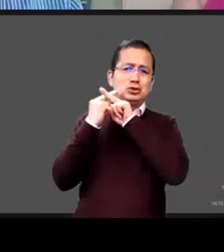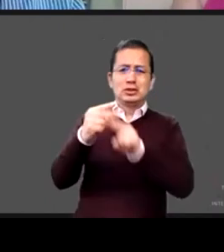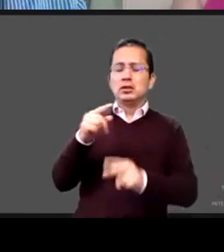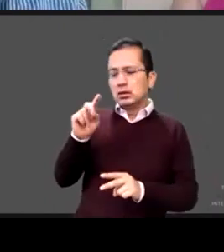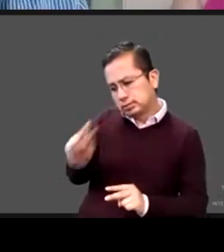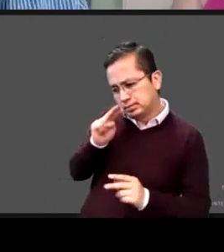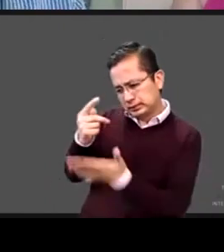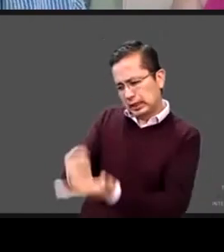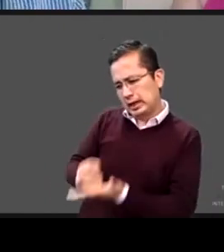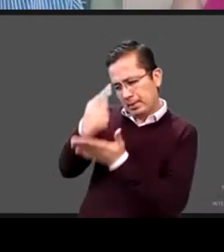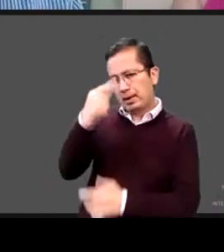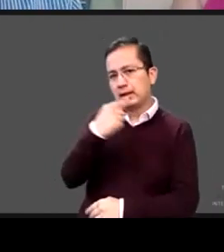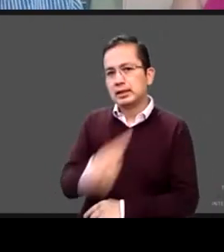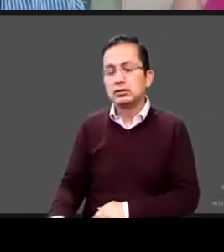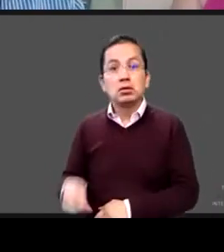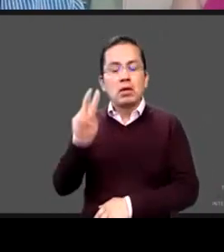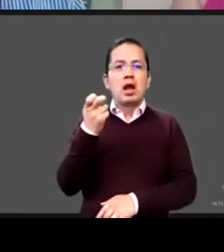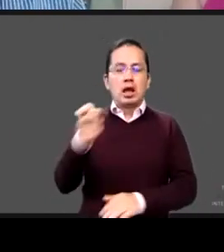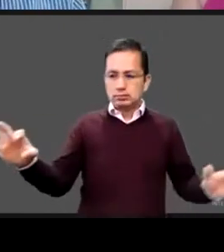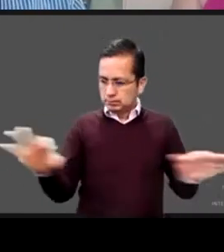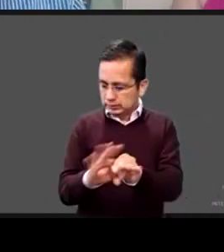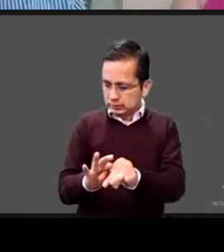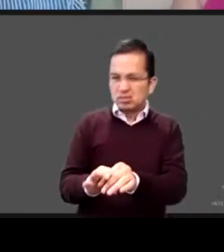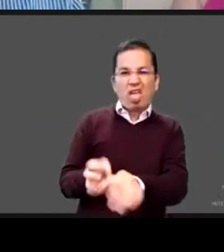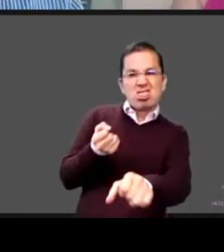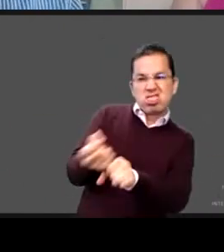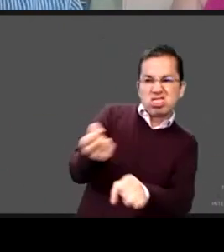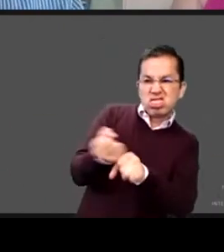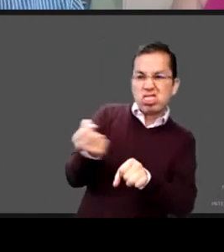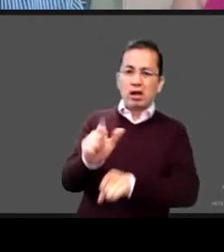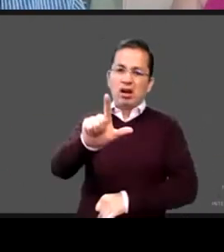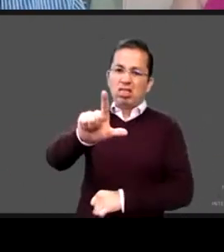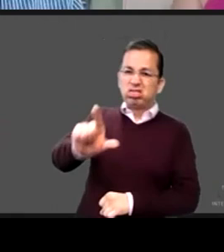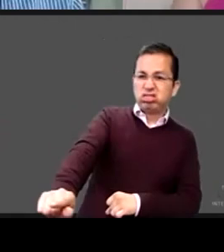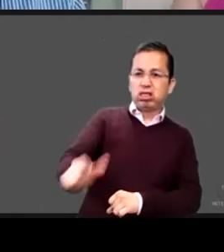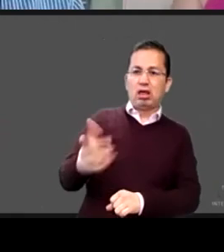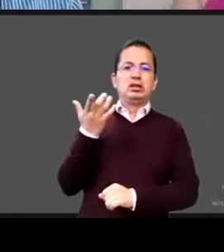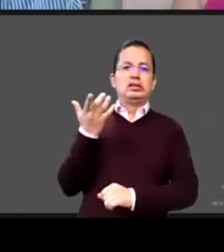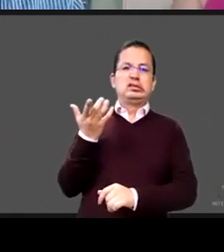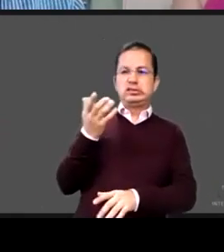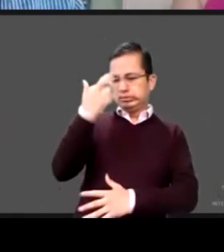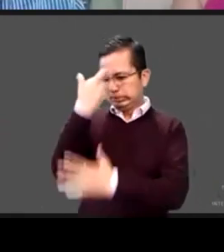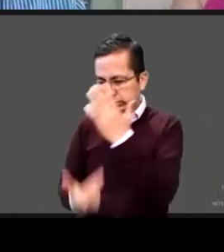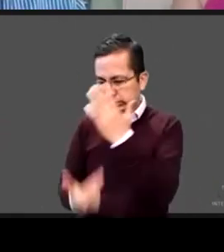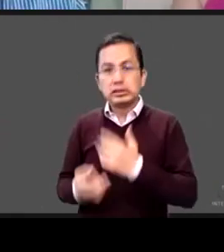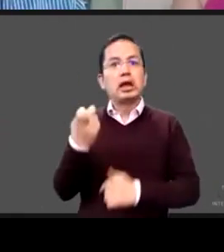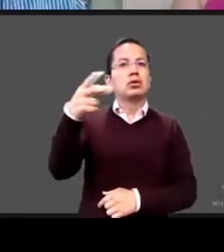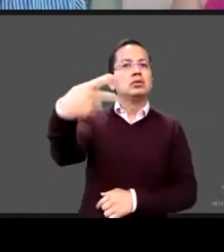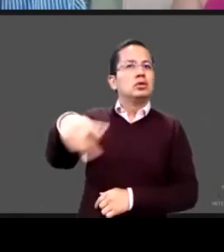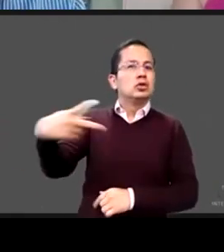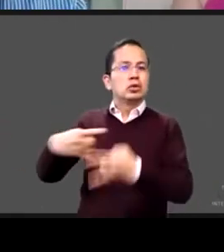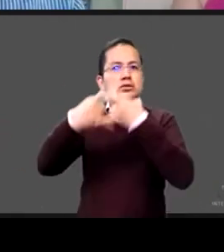corporal y demás tratos humillantes que vivieron, las reacciones de dolor, tristeza, angustia, desolación, desconcierto,